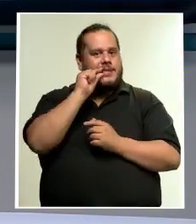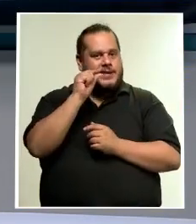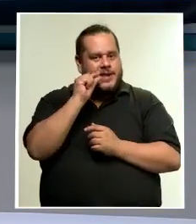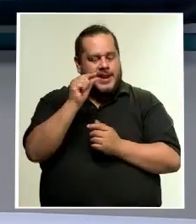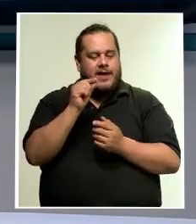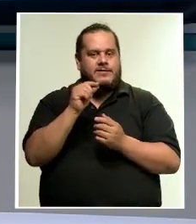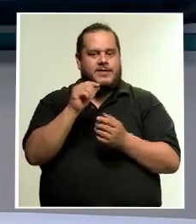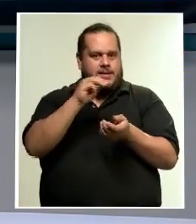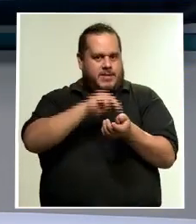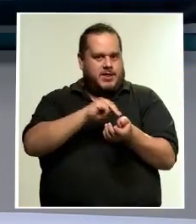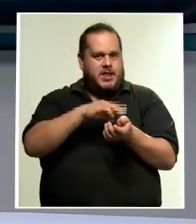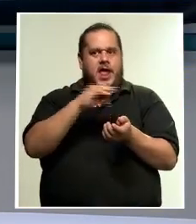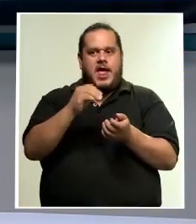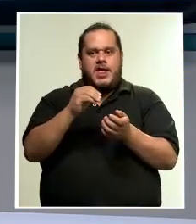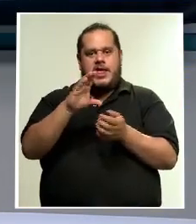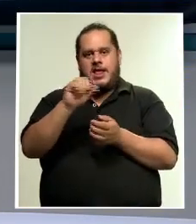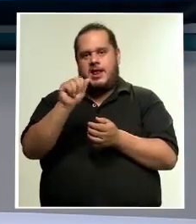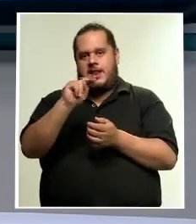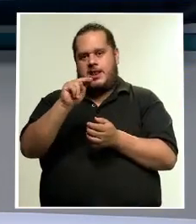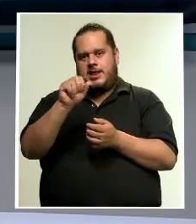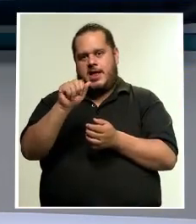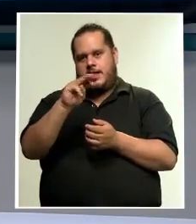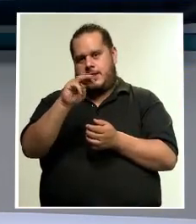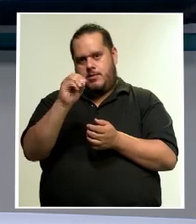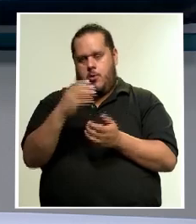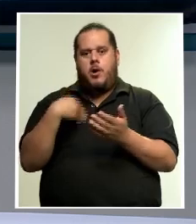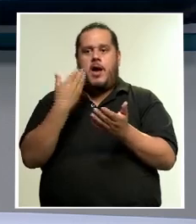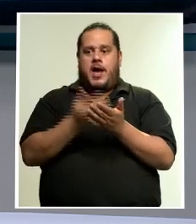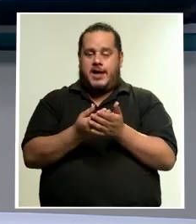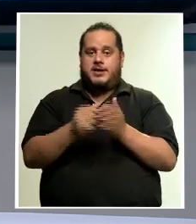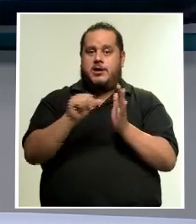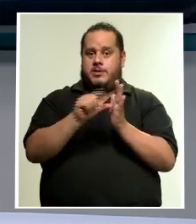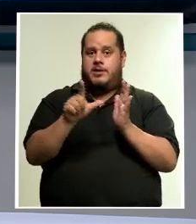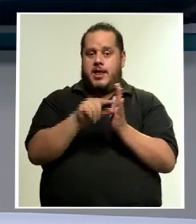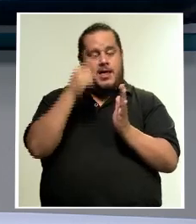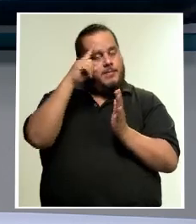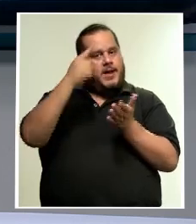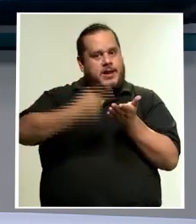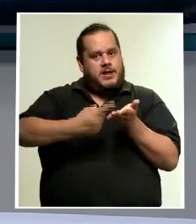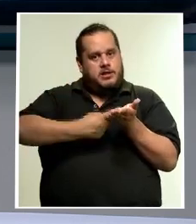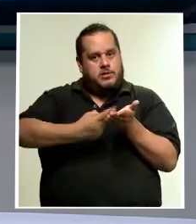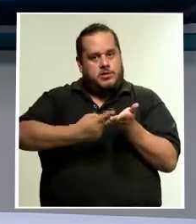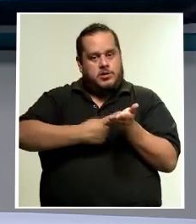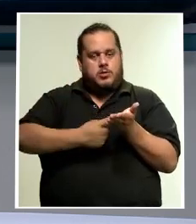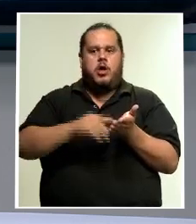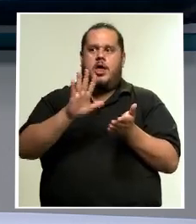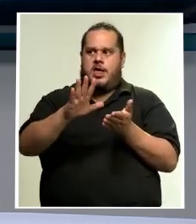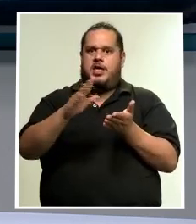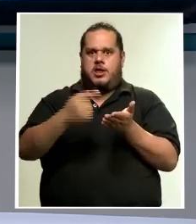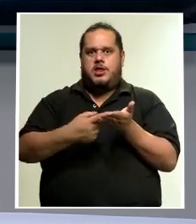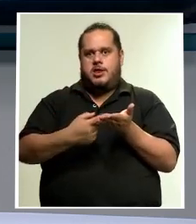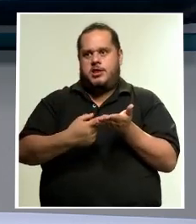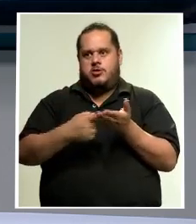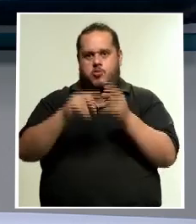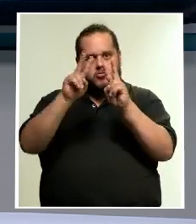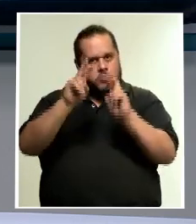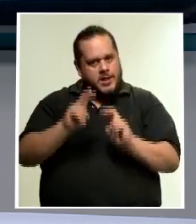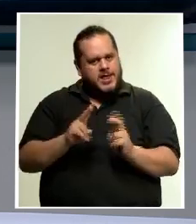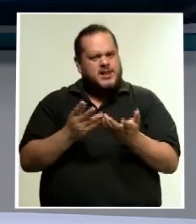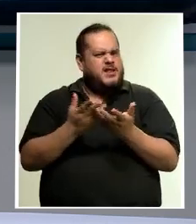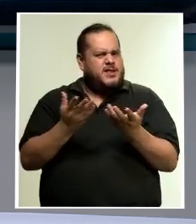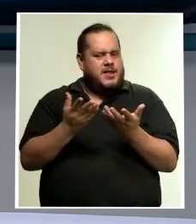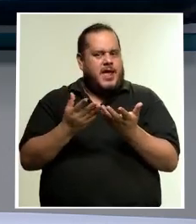la industrialización del cáñamo han llegado al Congreso para su discusión y su debate y muy probablemente